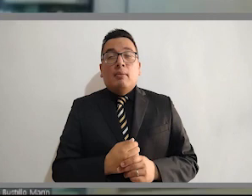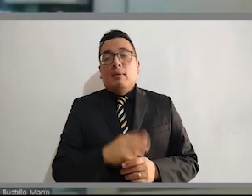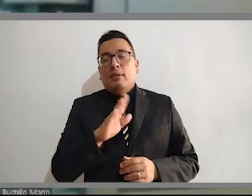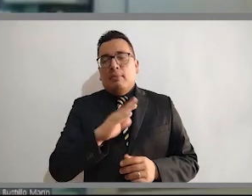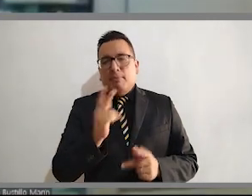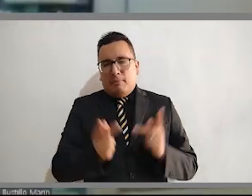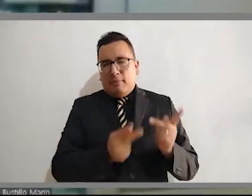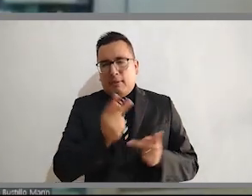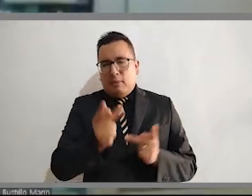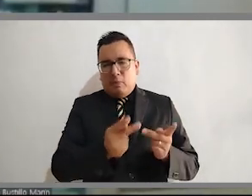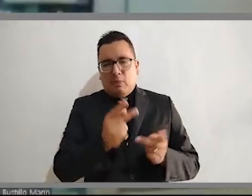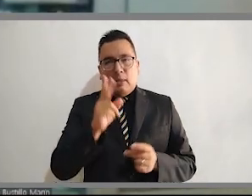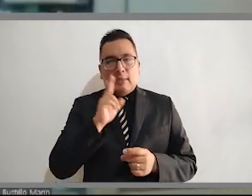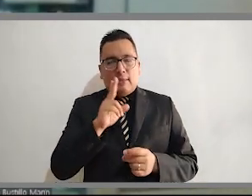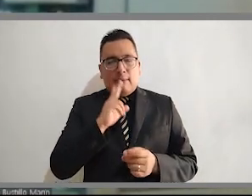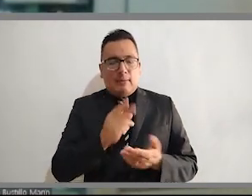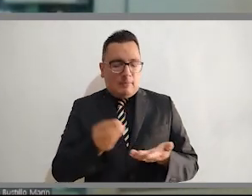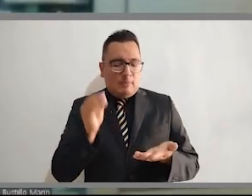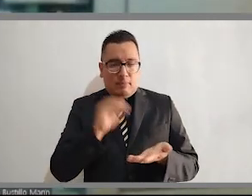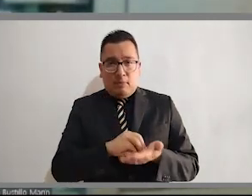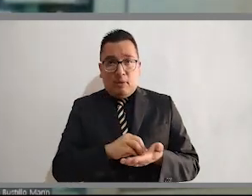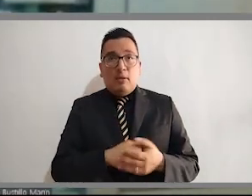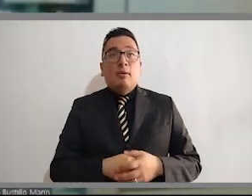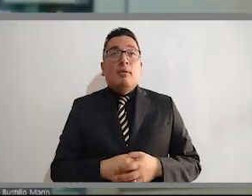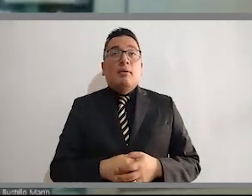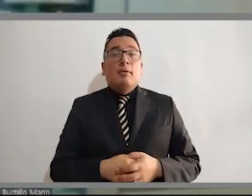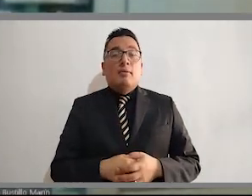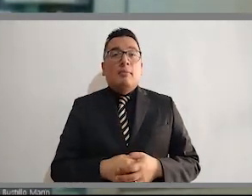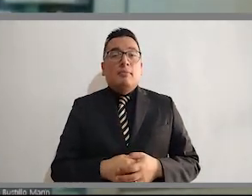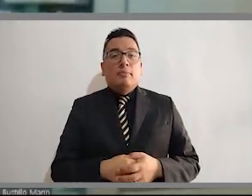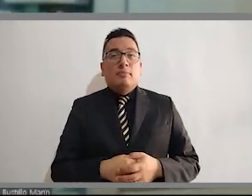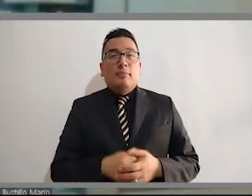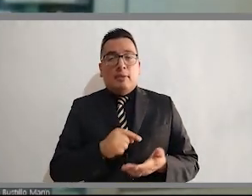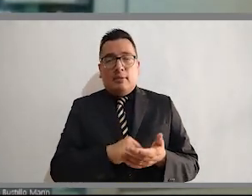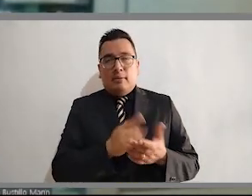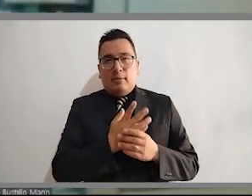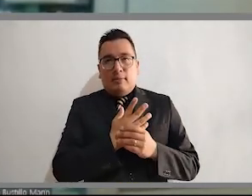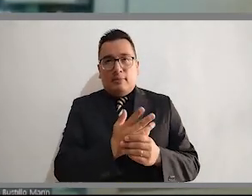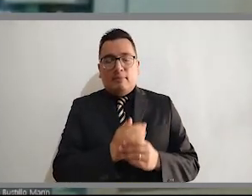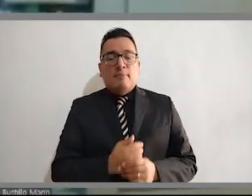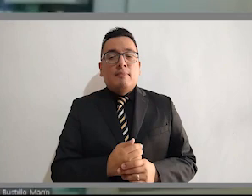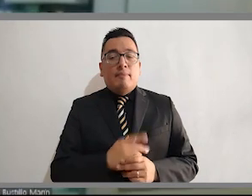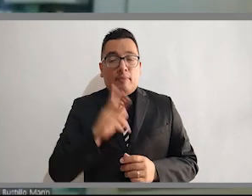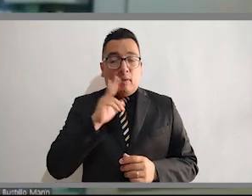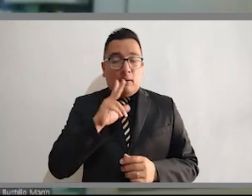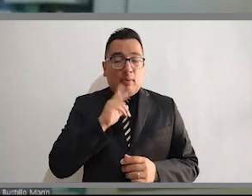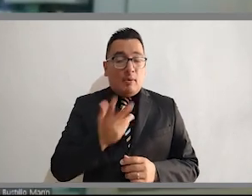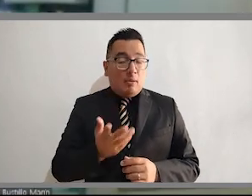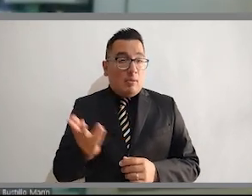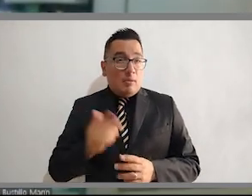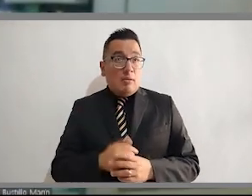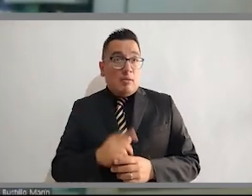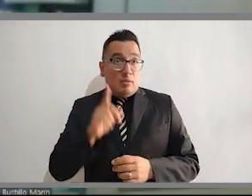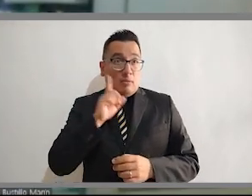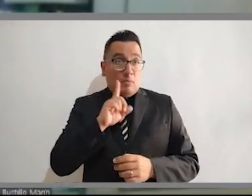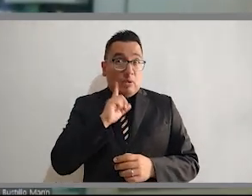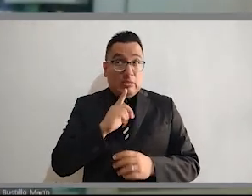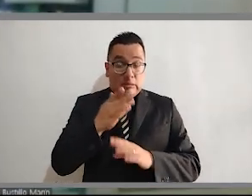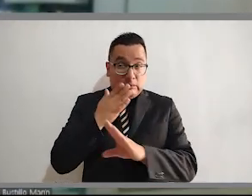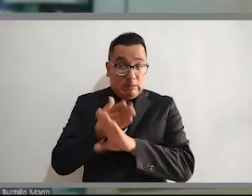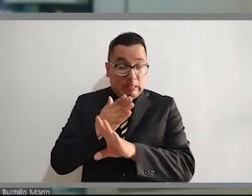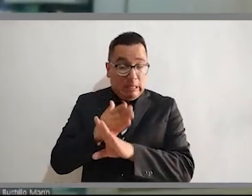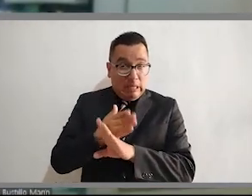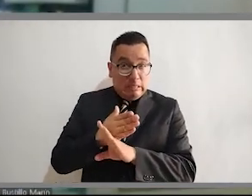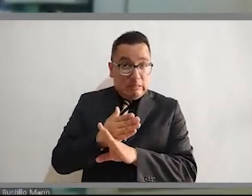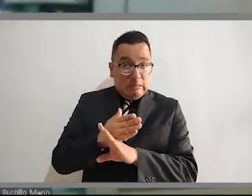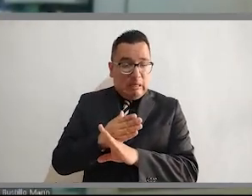en una jurisprudencia que se integró en la sala superior, en donde dice que cuando se estudia la violencia política de género, tiene